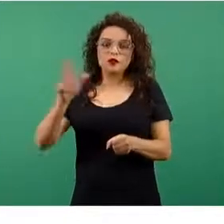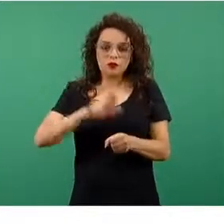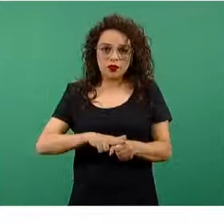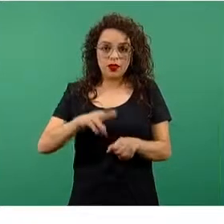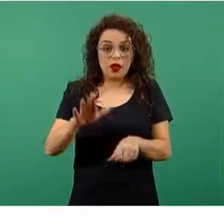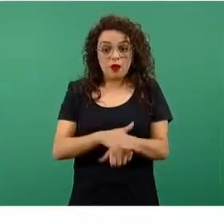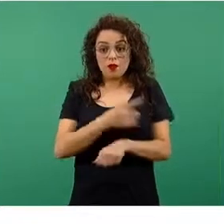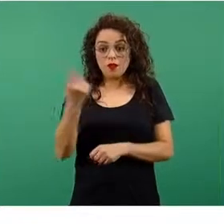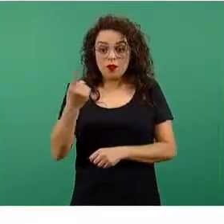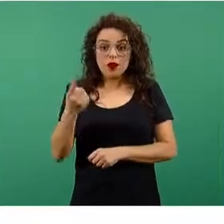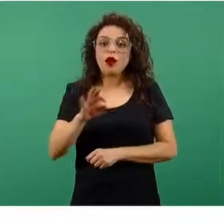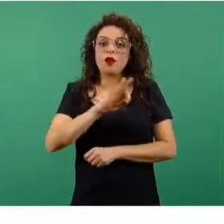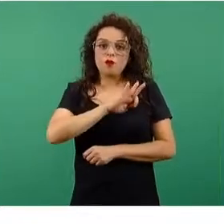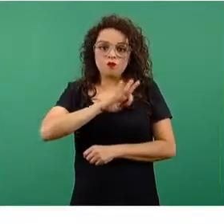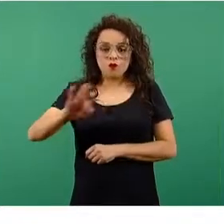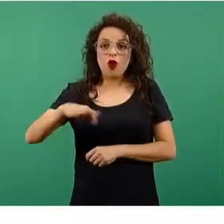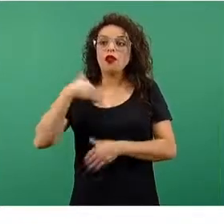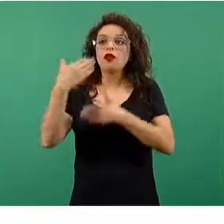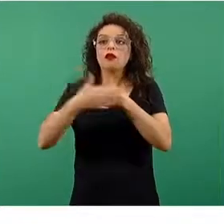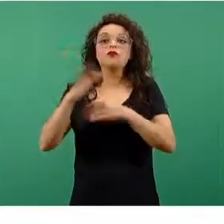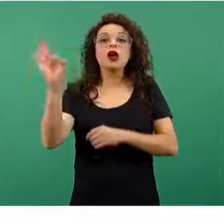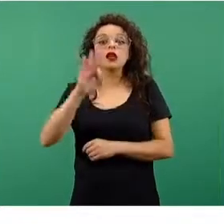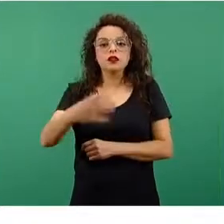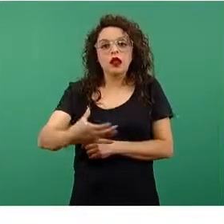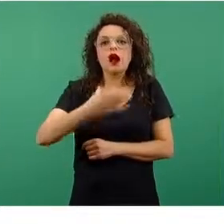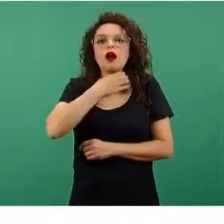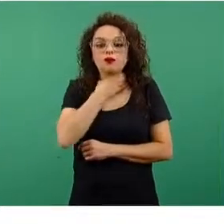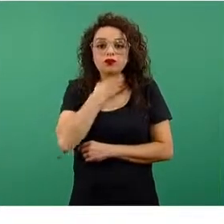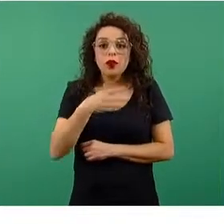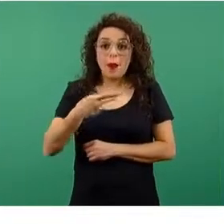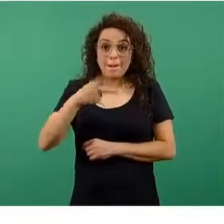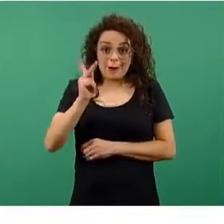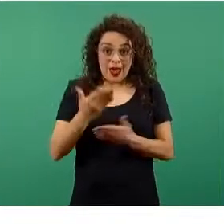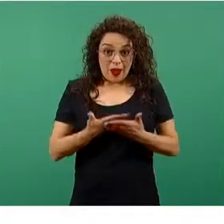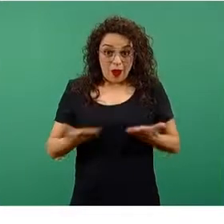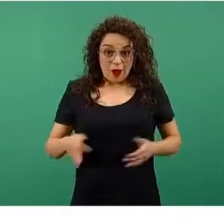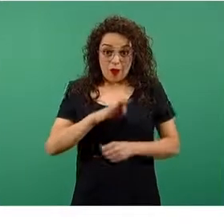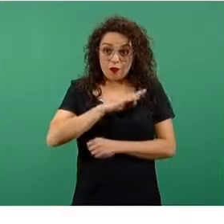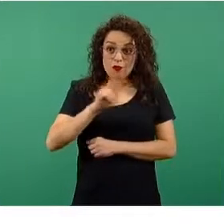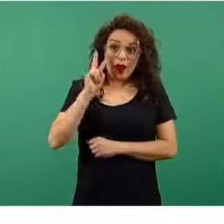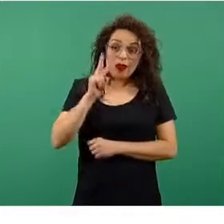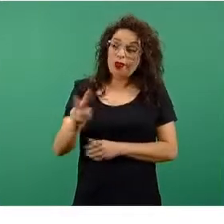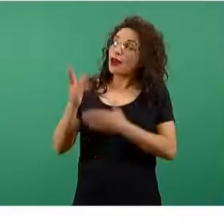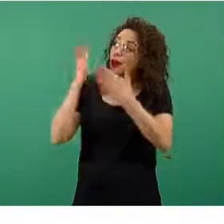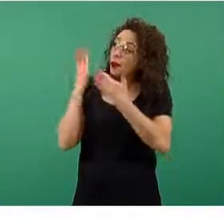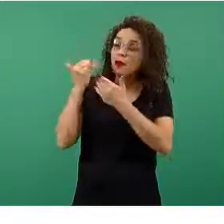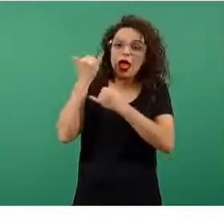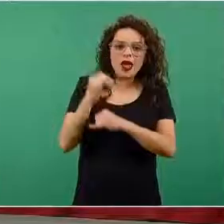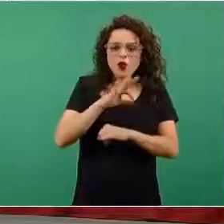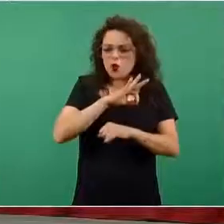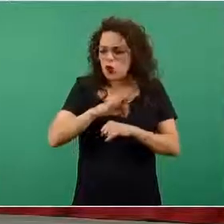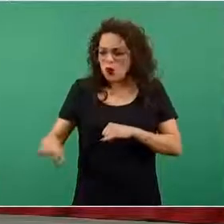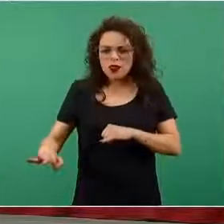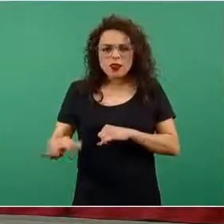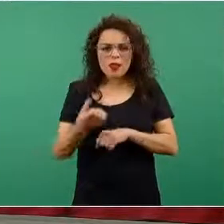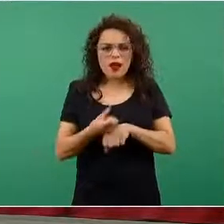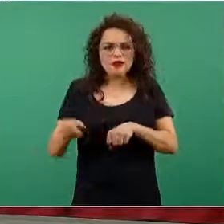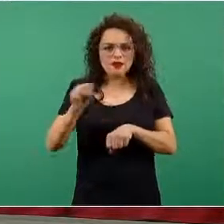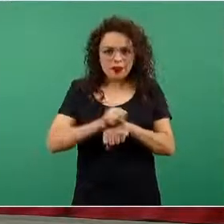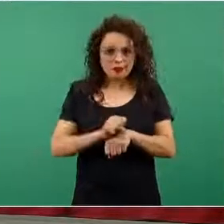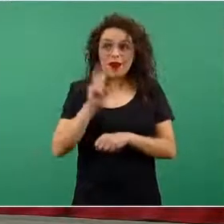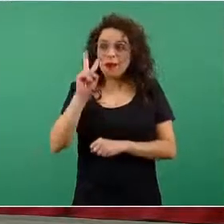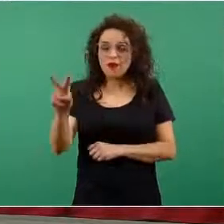está obviamente en un riesgo de saturación. Felizmente, y lo hemos visto también en la última semana prácticamente, no tenemos a